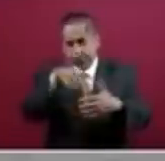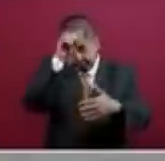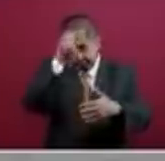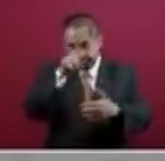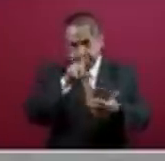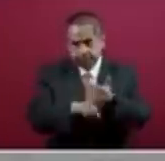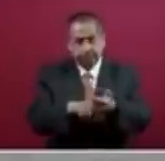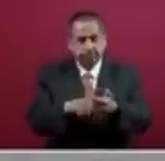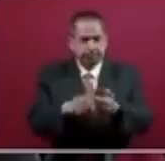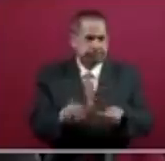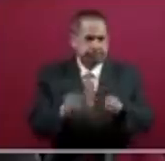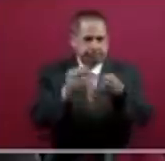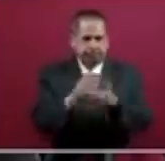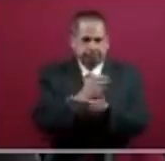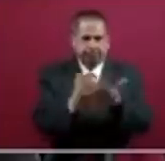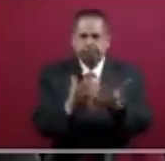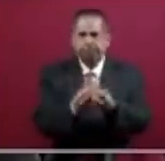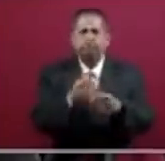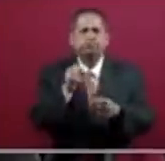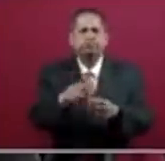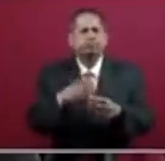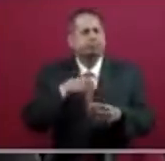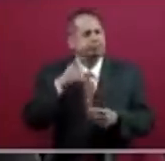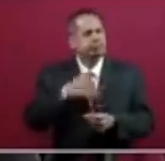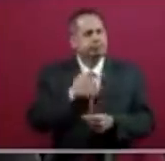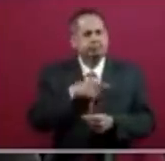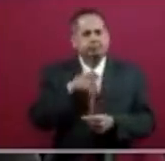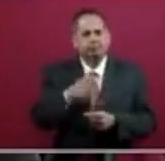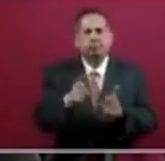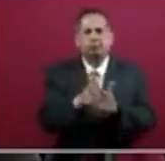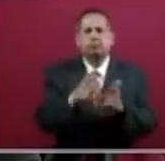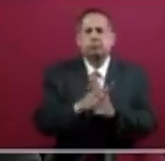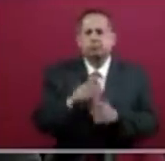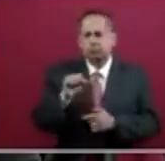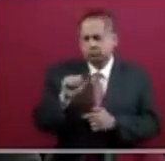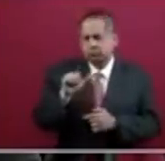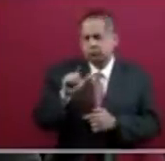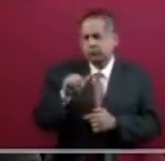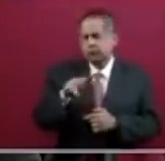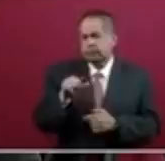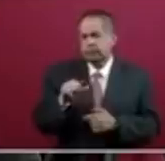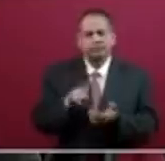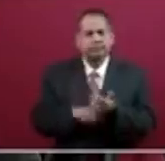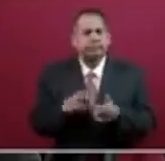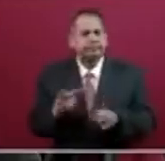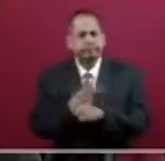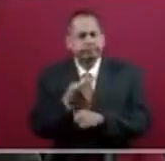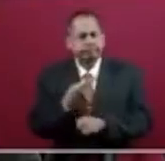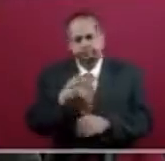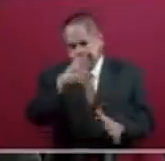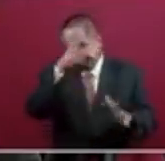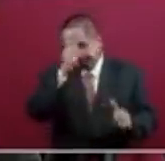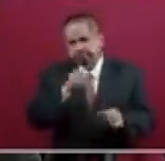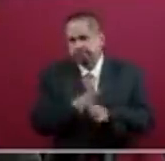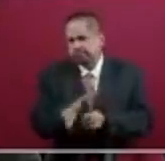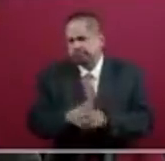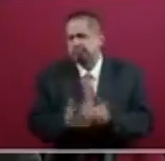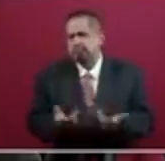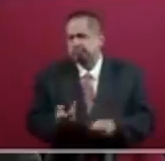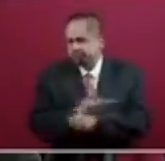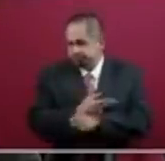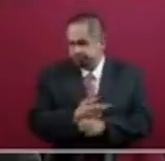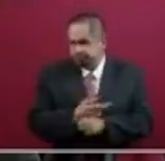estaban involucradas, tengo entendido que estaba ahí Grupo Salinas, pues a qué acuerdo llegaron, qué va a pasar, si ya